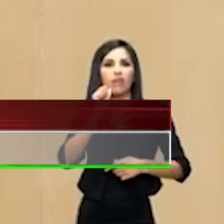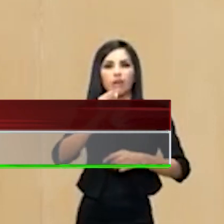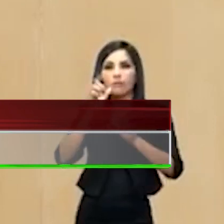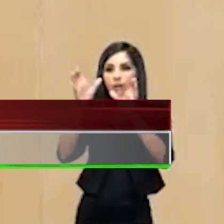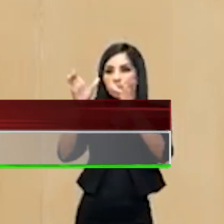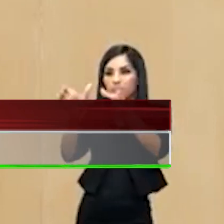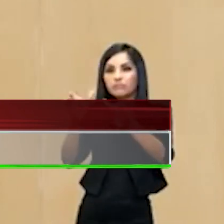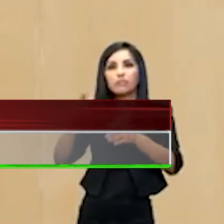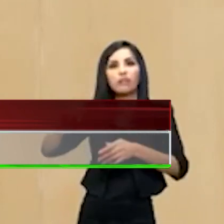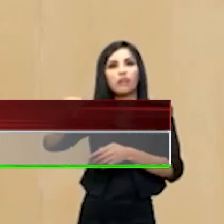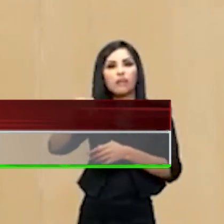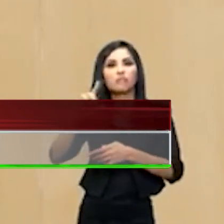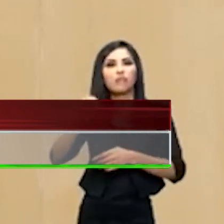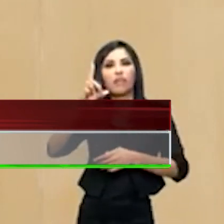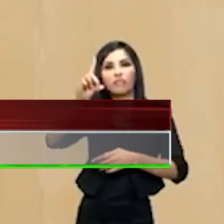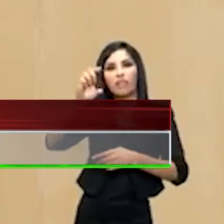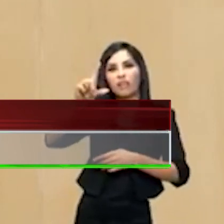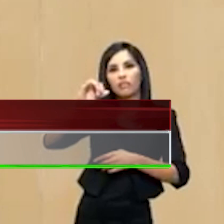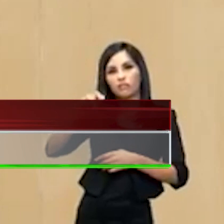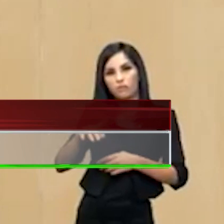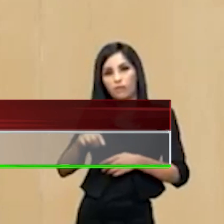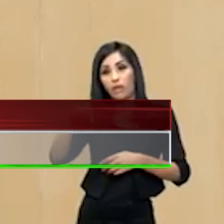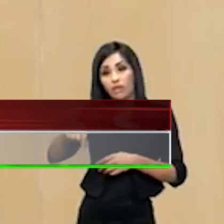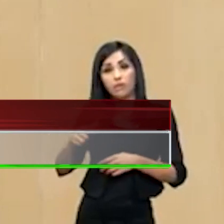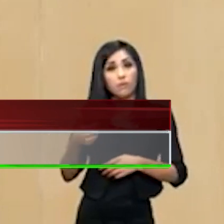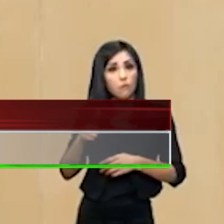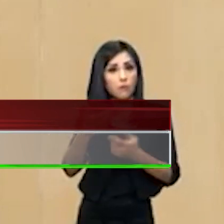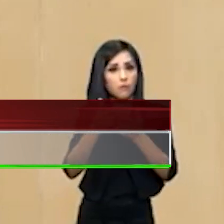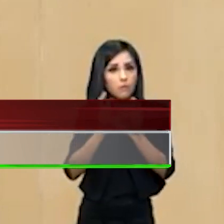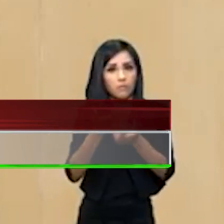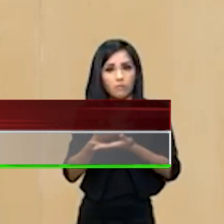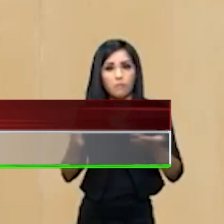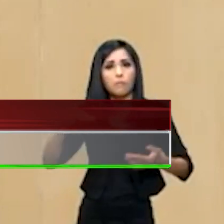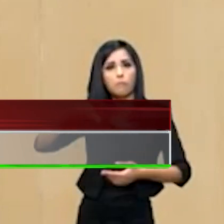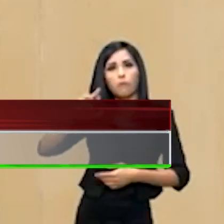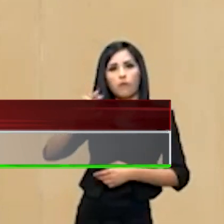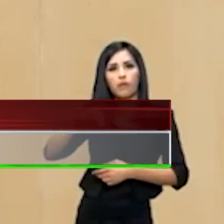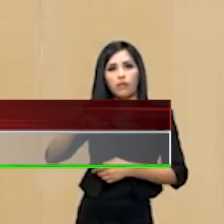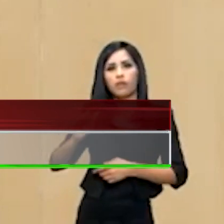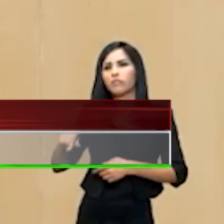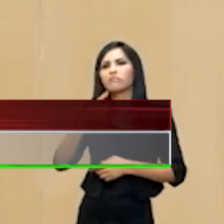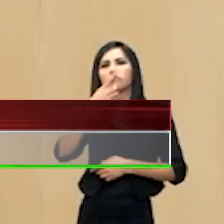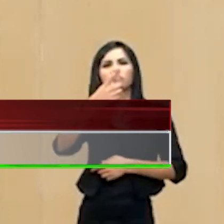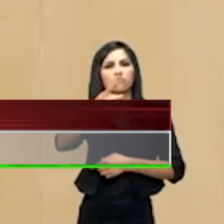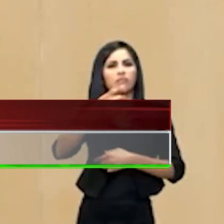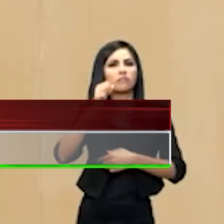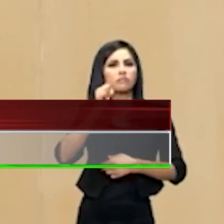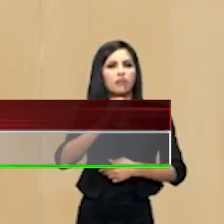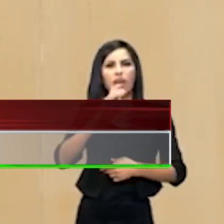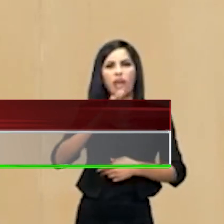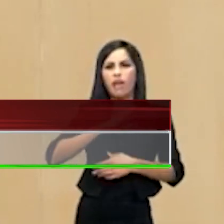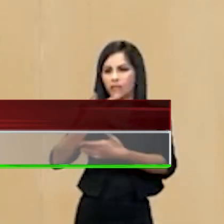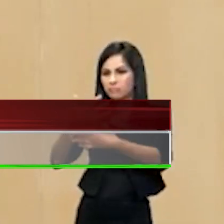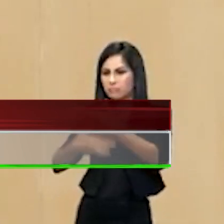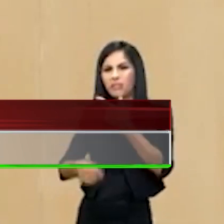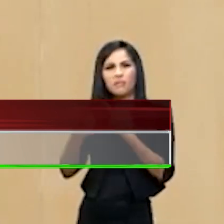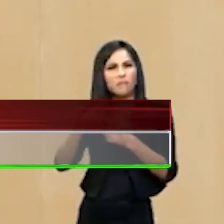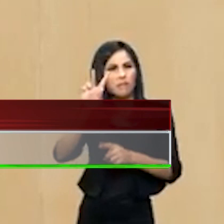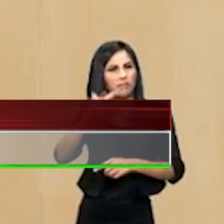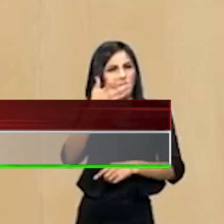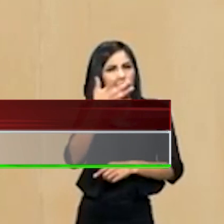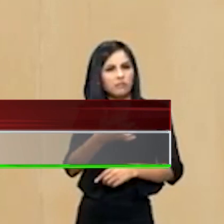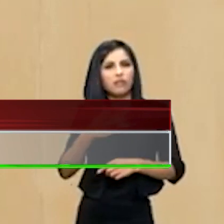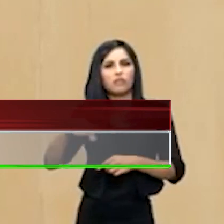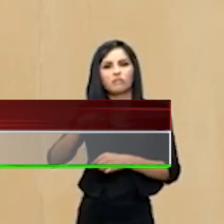clasificación jurídica de los delitos. En Guanajuato, el grupo parlamentario de Morena ha señalado que existen serias inconsistencias